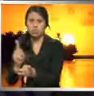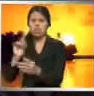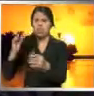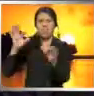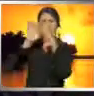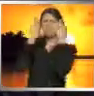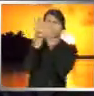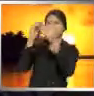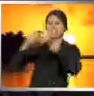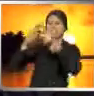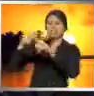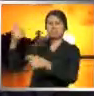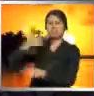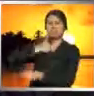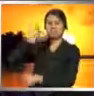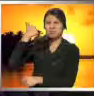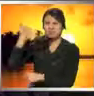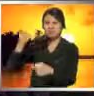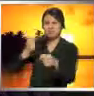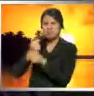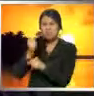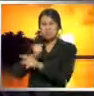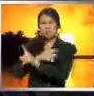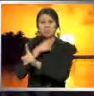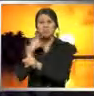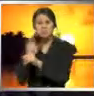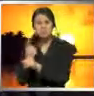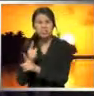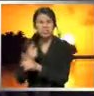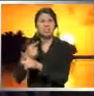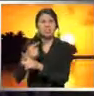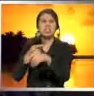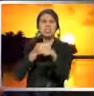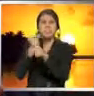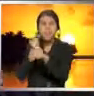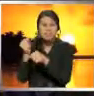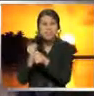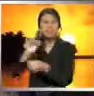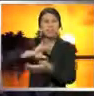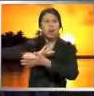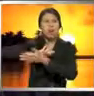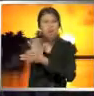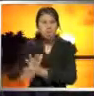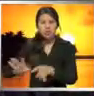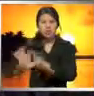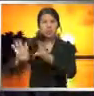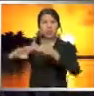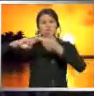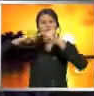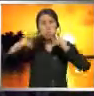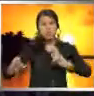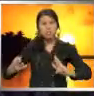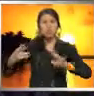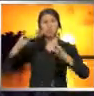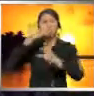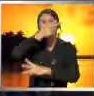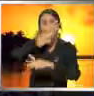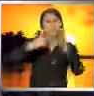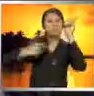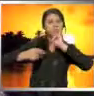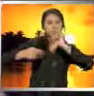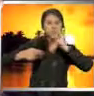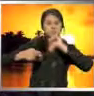abuso y de maltrato y de discriminación vinculadas con las relaciones interpersonales entre hombres y